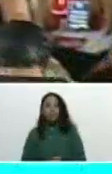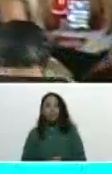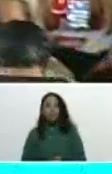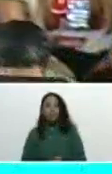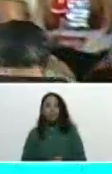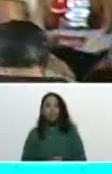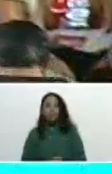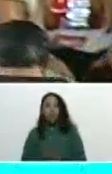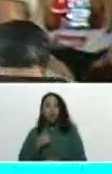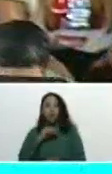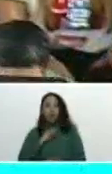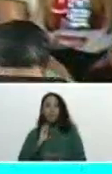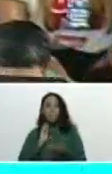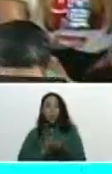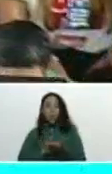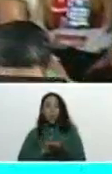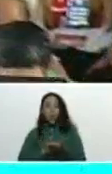Estamos sembrando